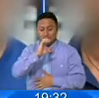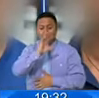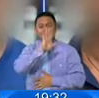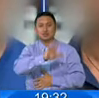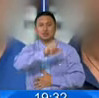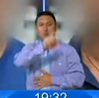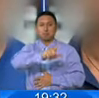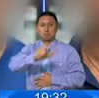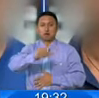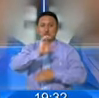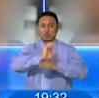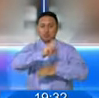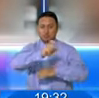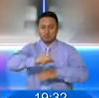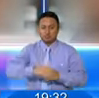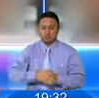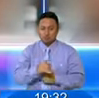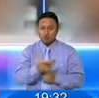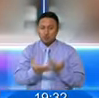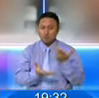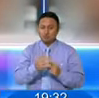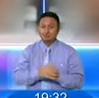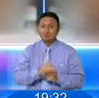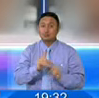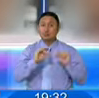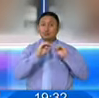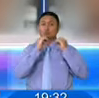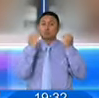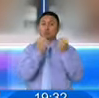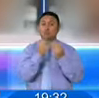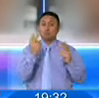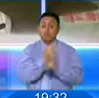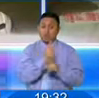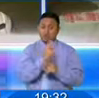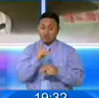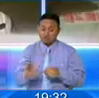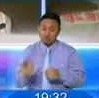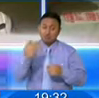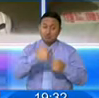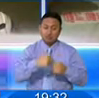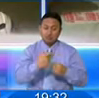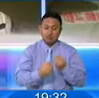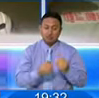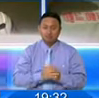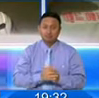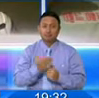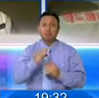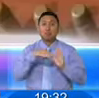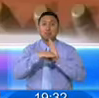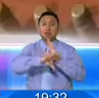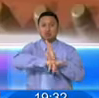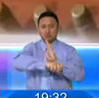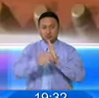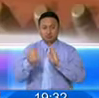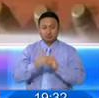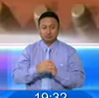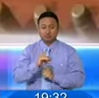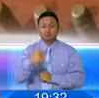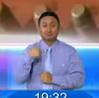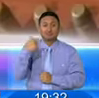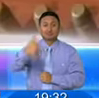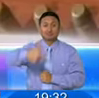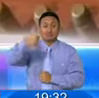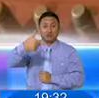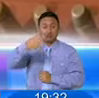ciudadanos ecuatorianos sospechosos de ser integrantes de una organización delictiva dedicada al robo de unidades económicas, tenencia ilegal de armas